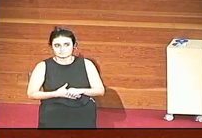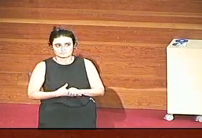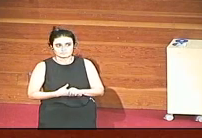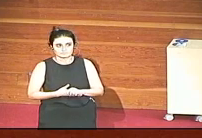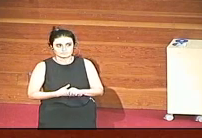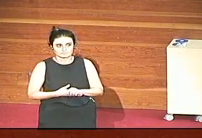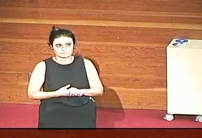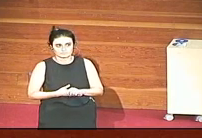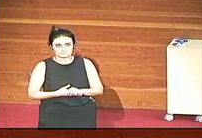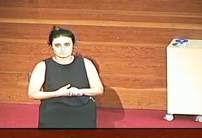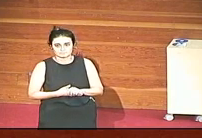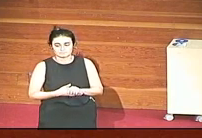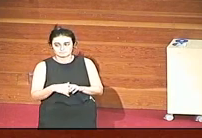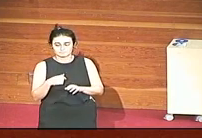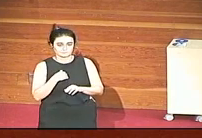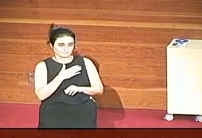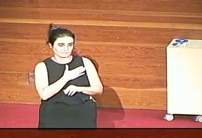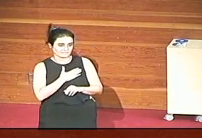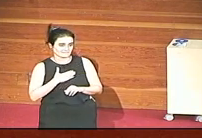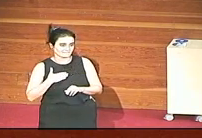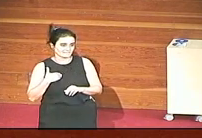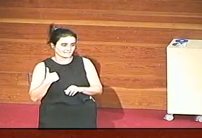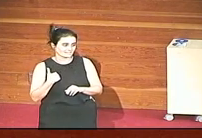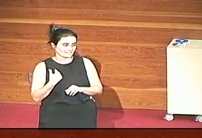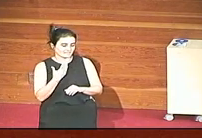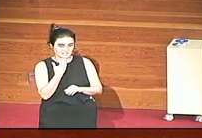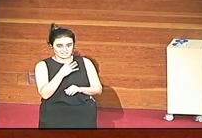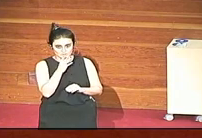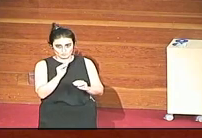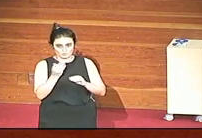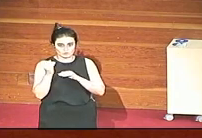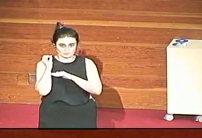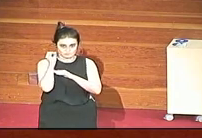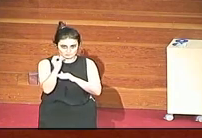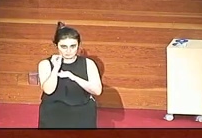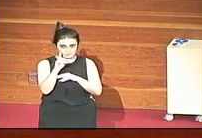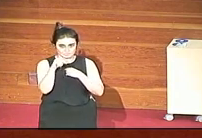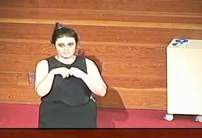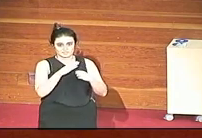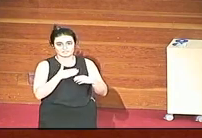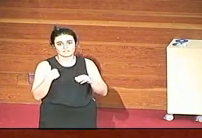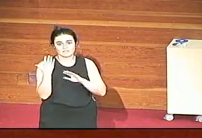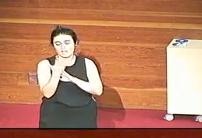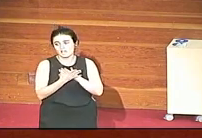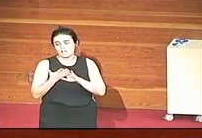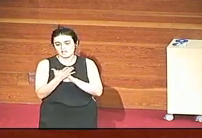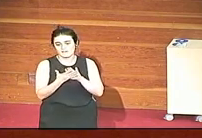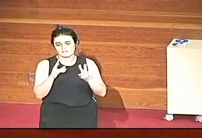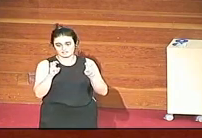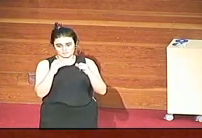y darte las gracias por esta presentación y quería plantear un poco el tema de la